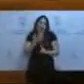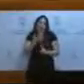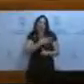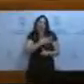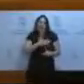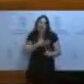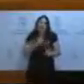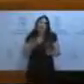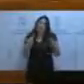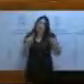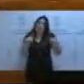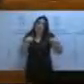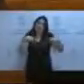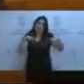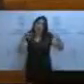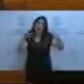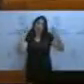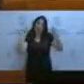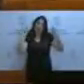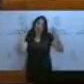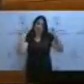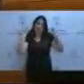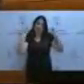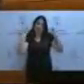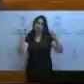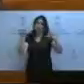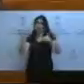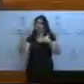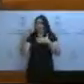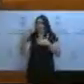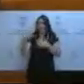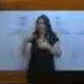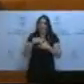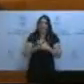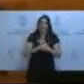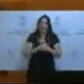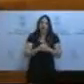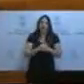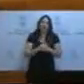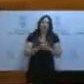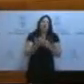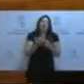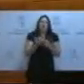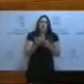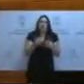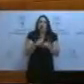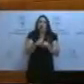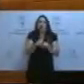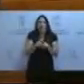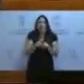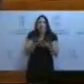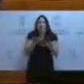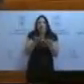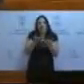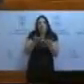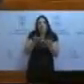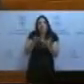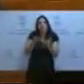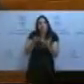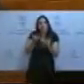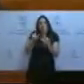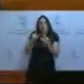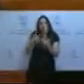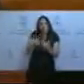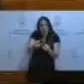bien... Le ruego que sí, voy concluyendo, gracias, presidente. Pues que sea un revulsivo turístico, hagamos las cosas bien. Y mire, lo que tenemos, no le voy a